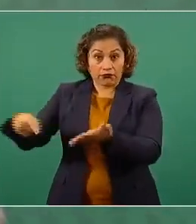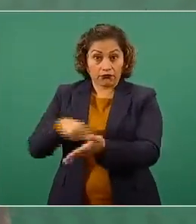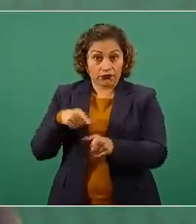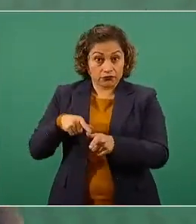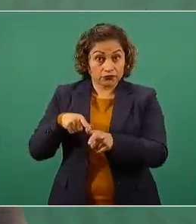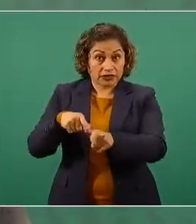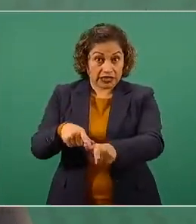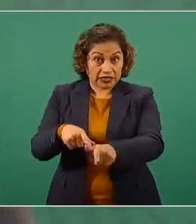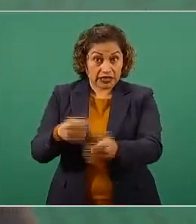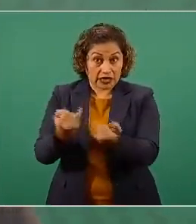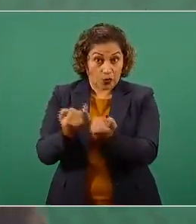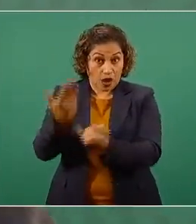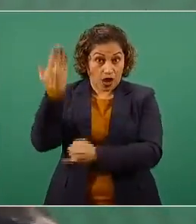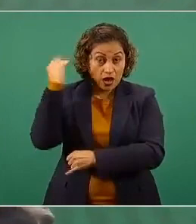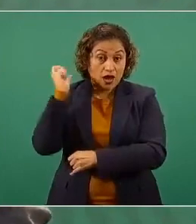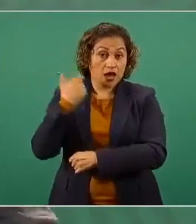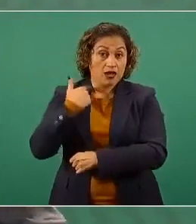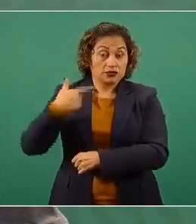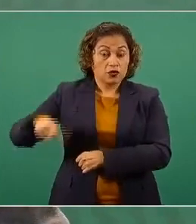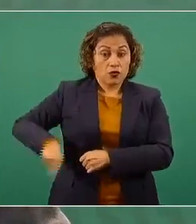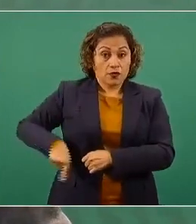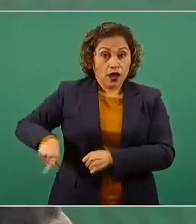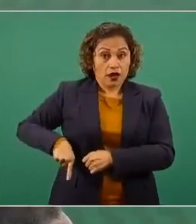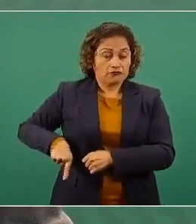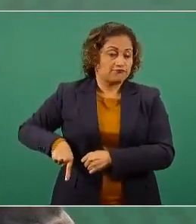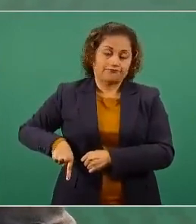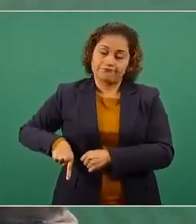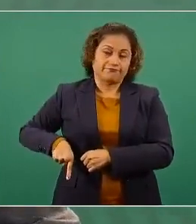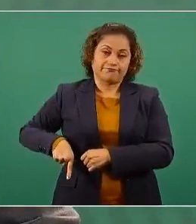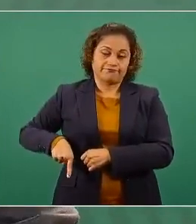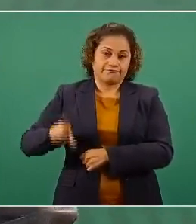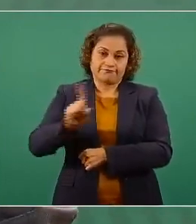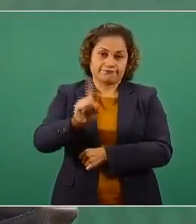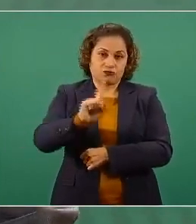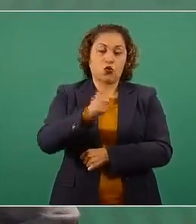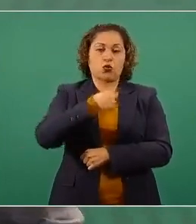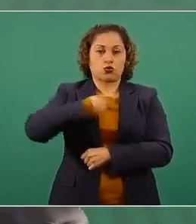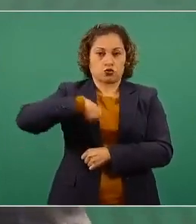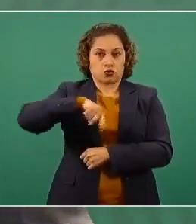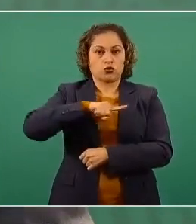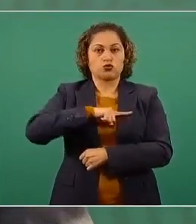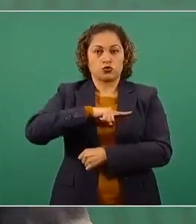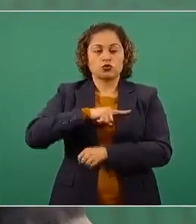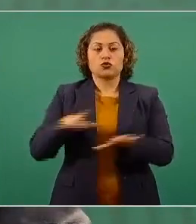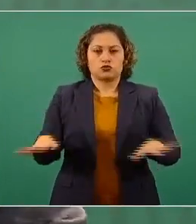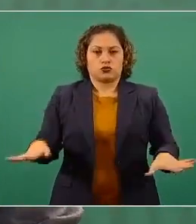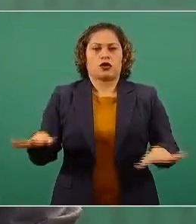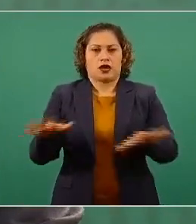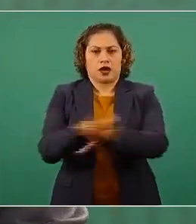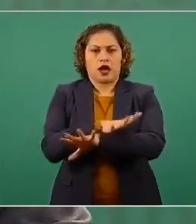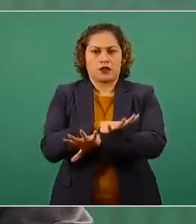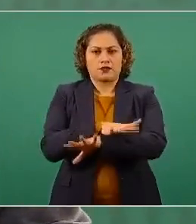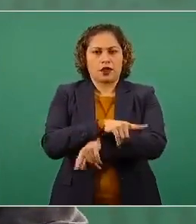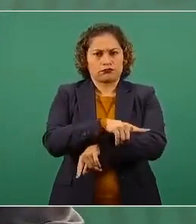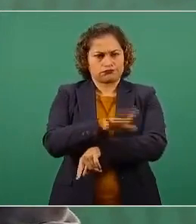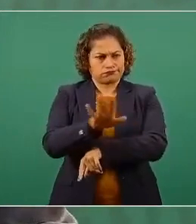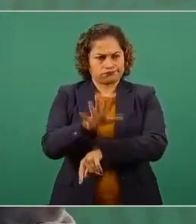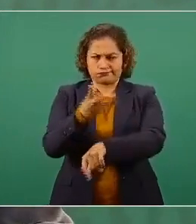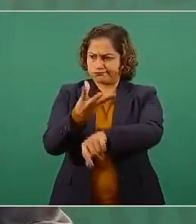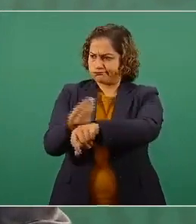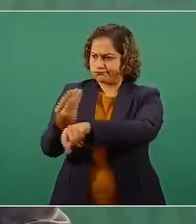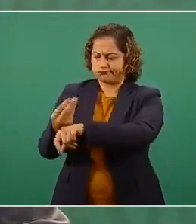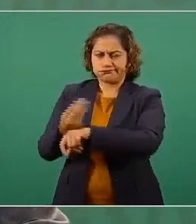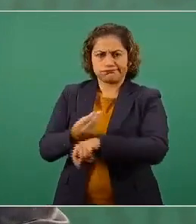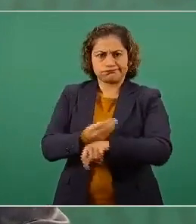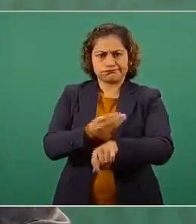que se aplicaba en el periodo neoliberal, se decidió darle mantenimiento a esas plantas.